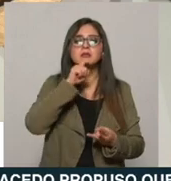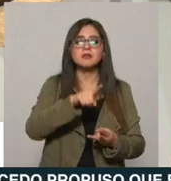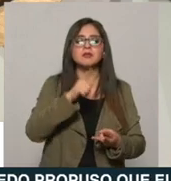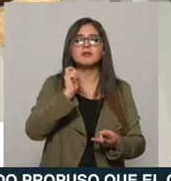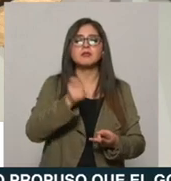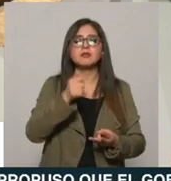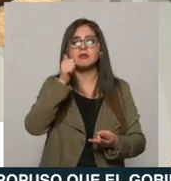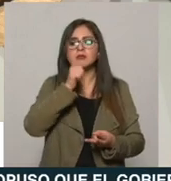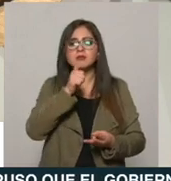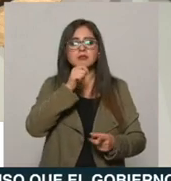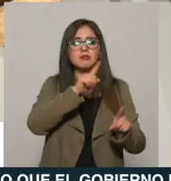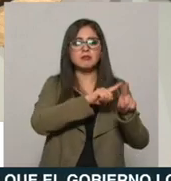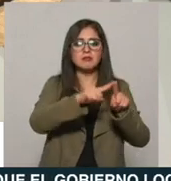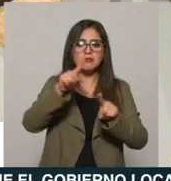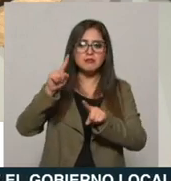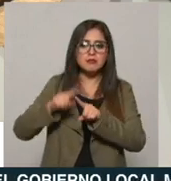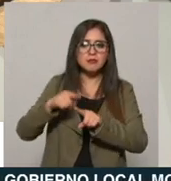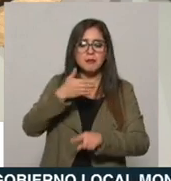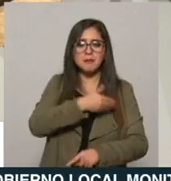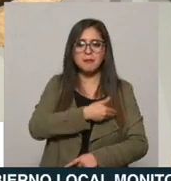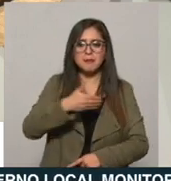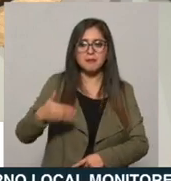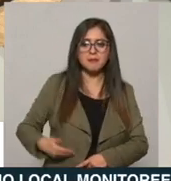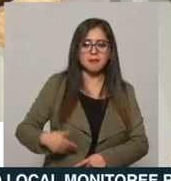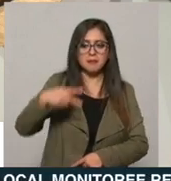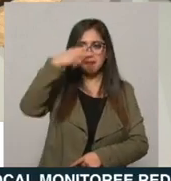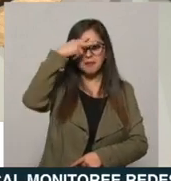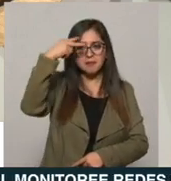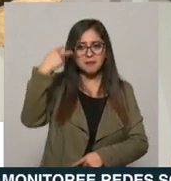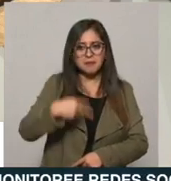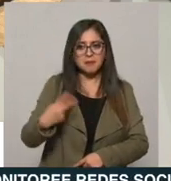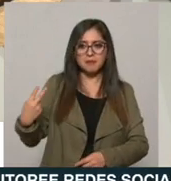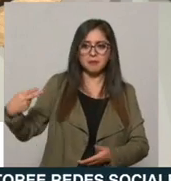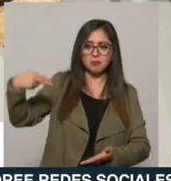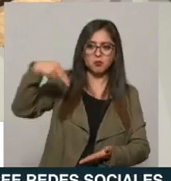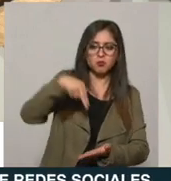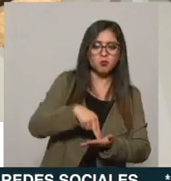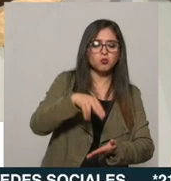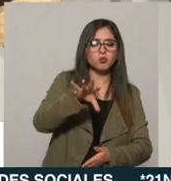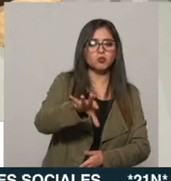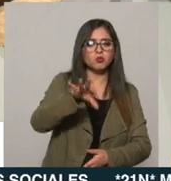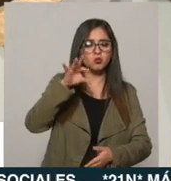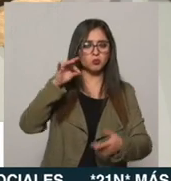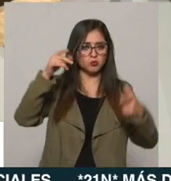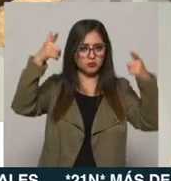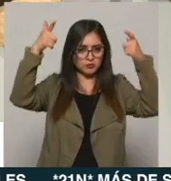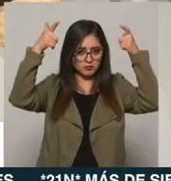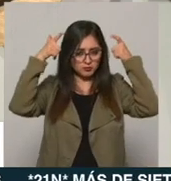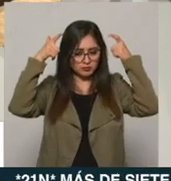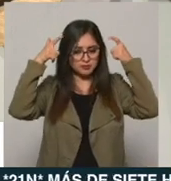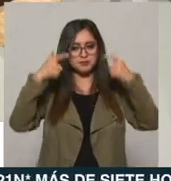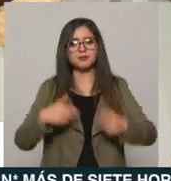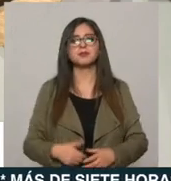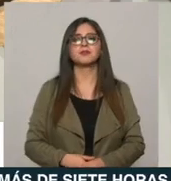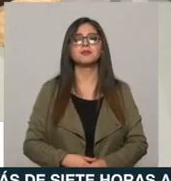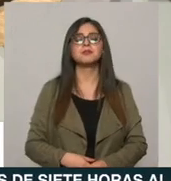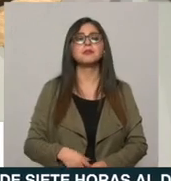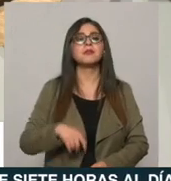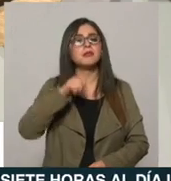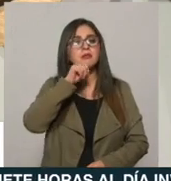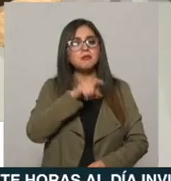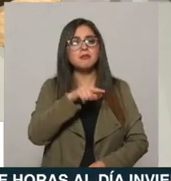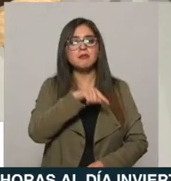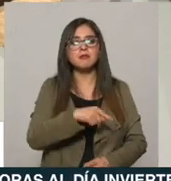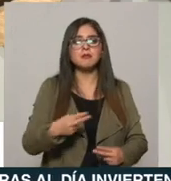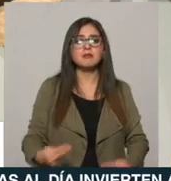esa. Todos los presidentes de México venían aquí a la sombrerería por su sombrero. También, como es un negocio que vio pasar